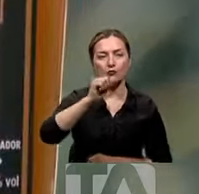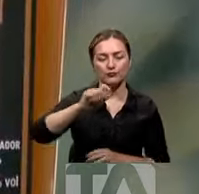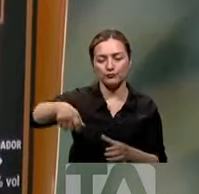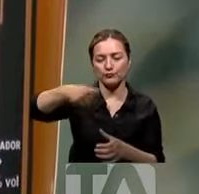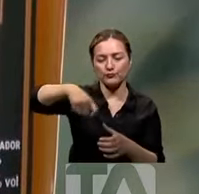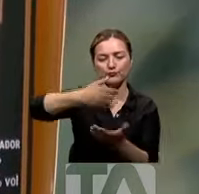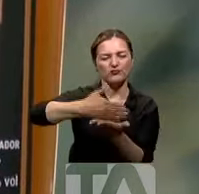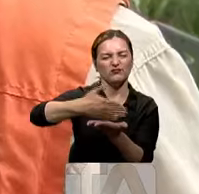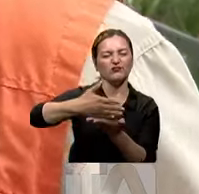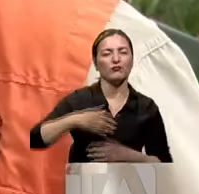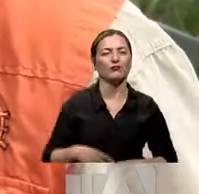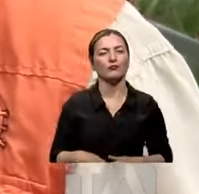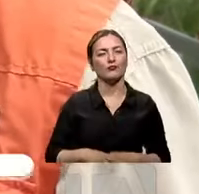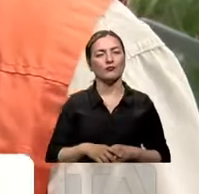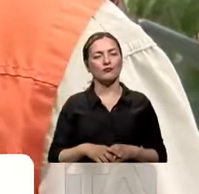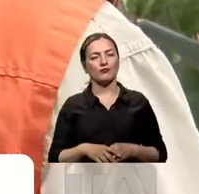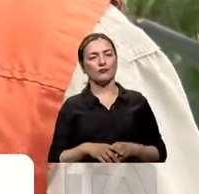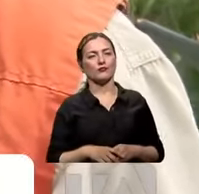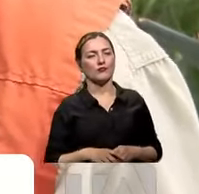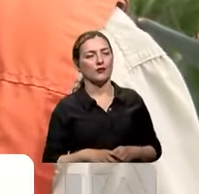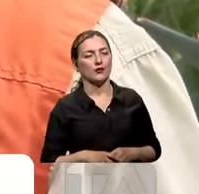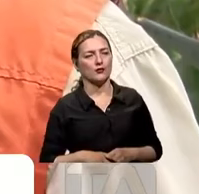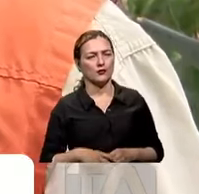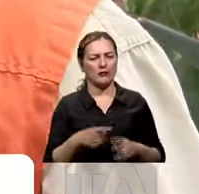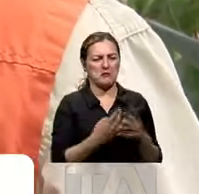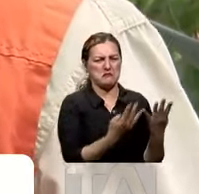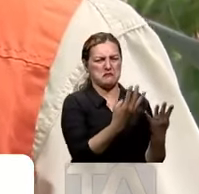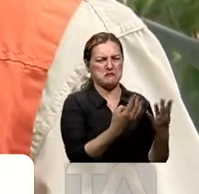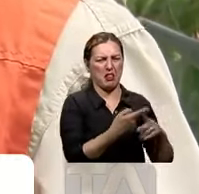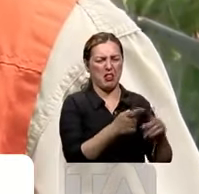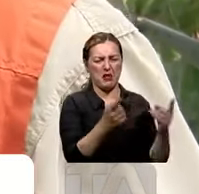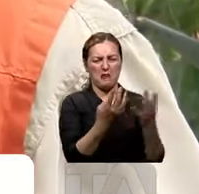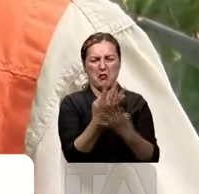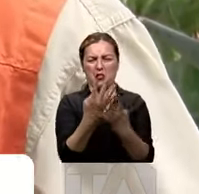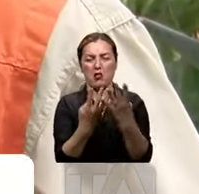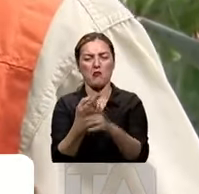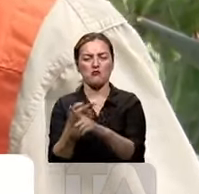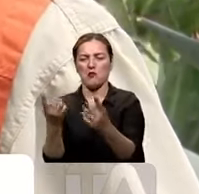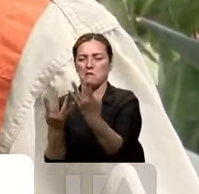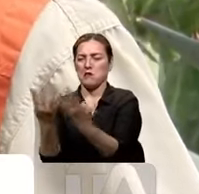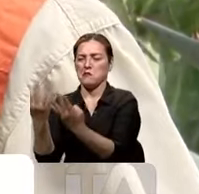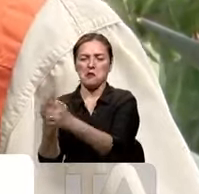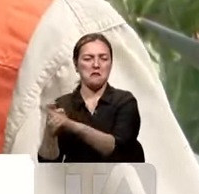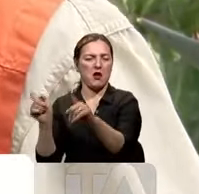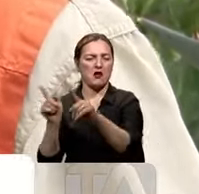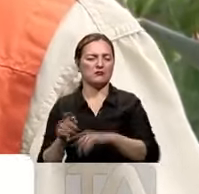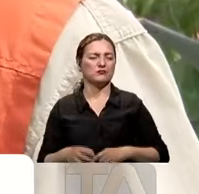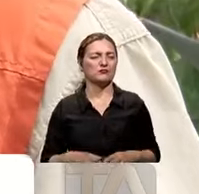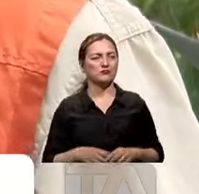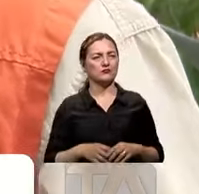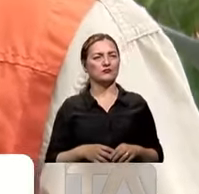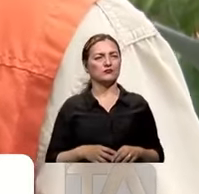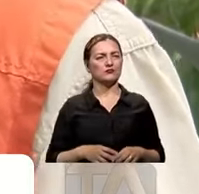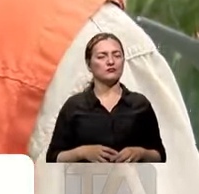propuestas gastronómicas. Tenemos desde las pigmeas, macrocanta, tenemos el Victoria Reginae,